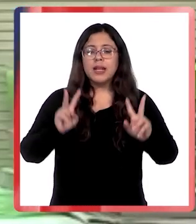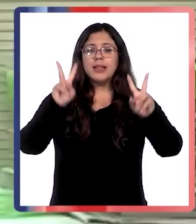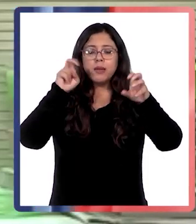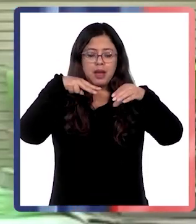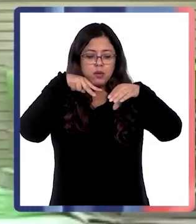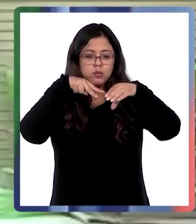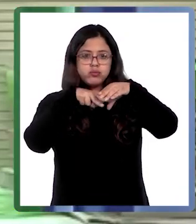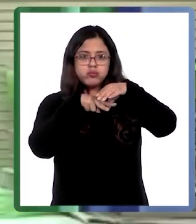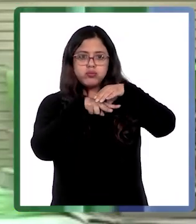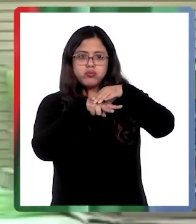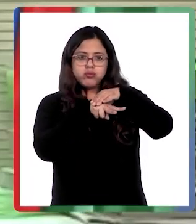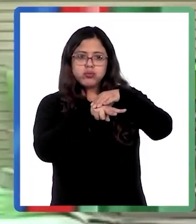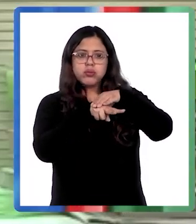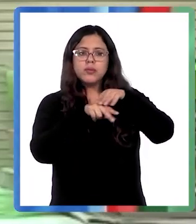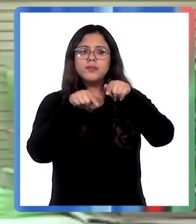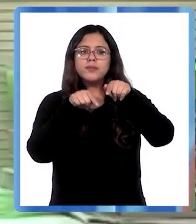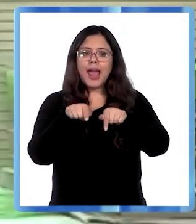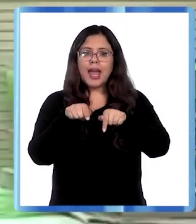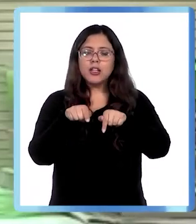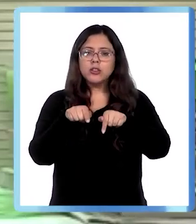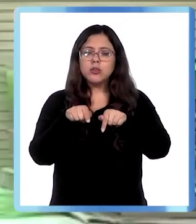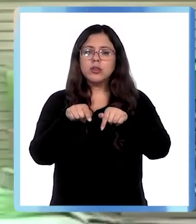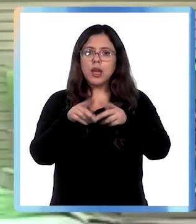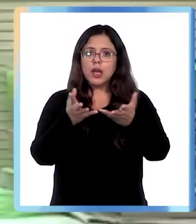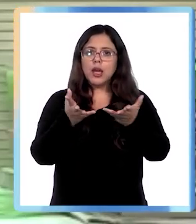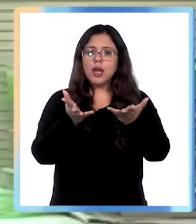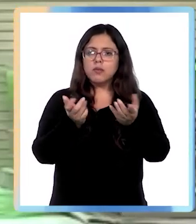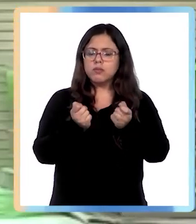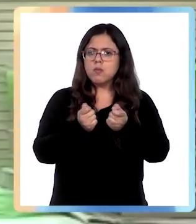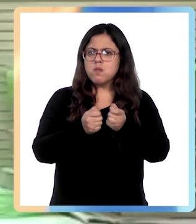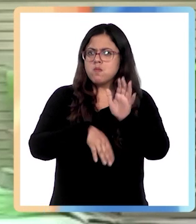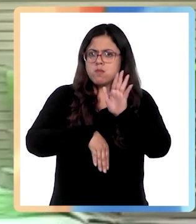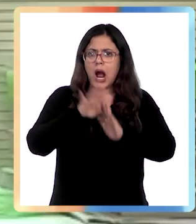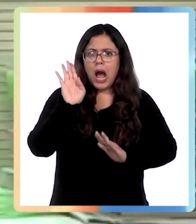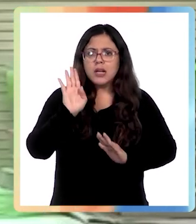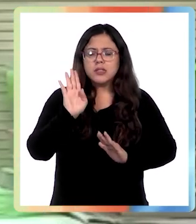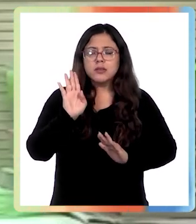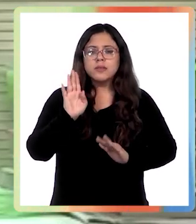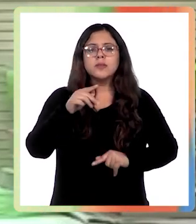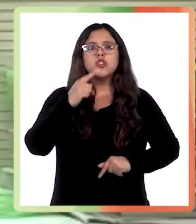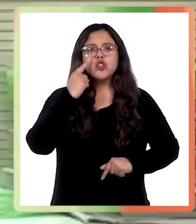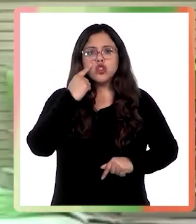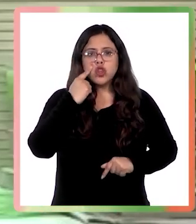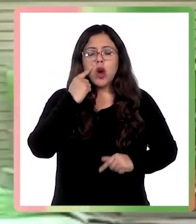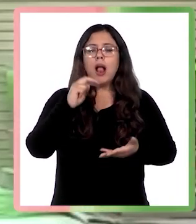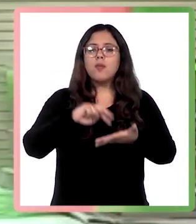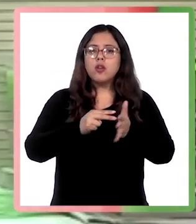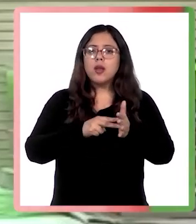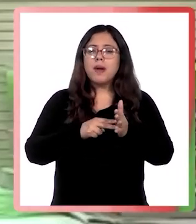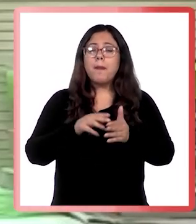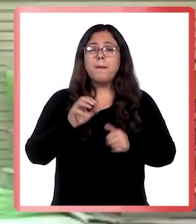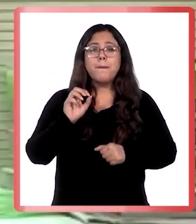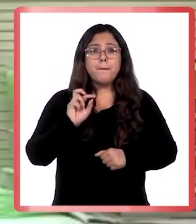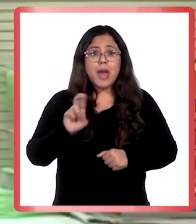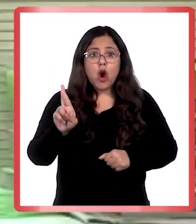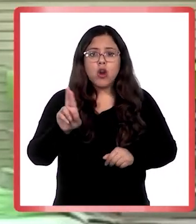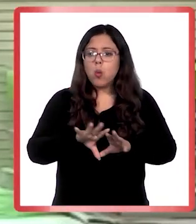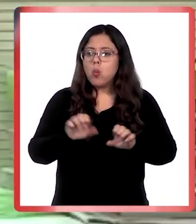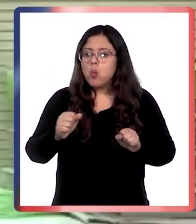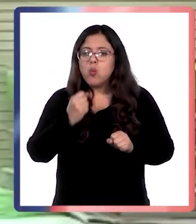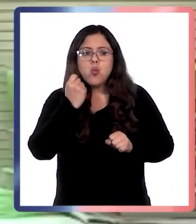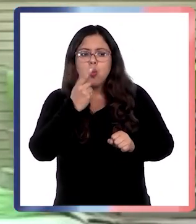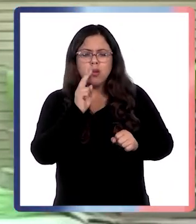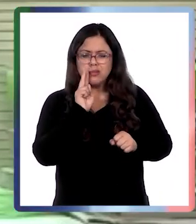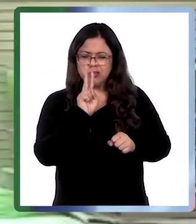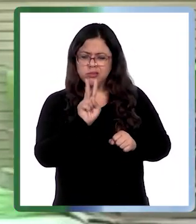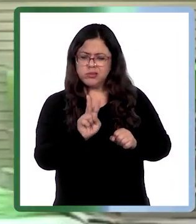magnéticas han ido creciendo. Hay que entender que uno de los problemas más grandes es ponerse de acuerdo qué es lo que uno está viendo, ¿no?